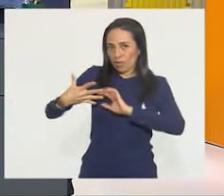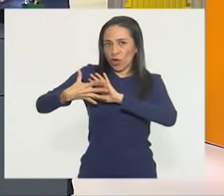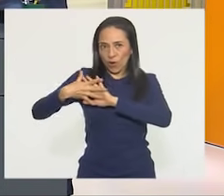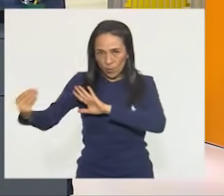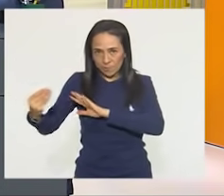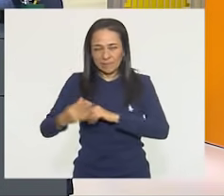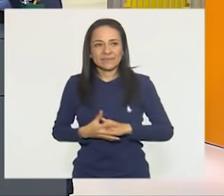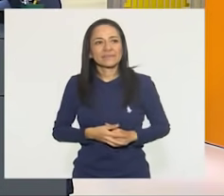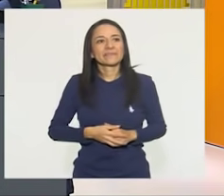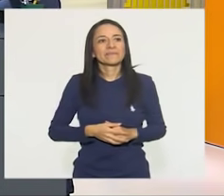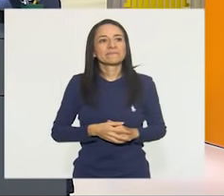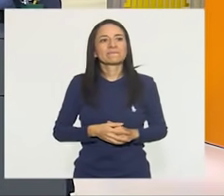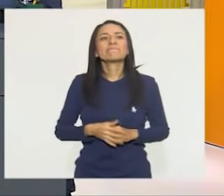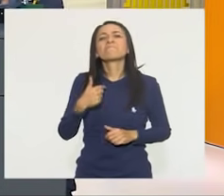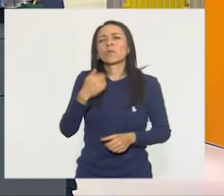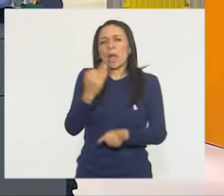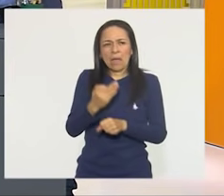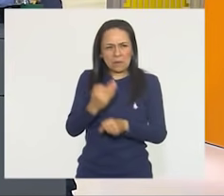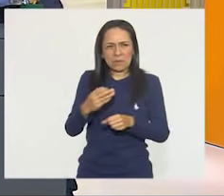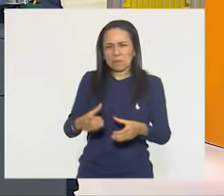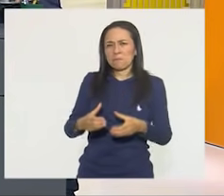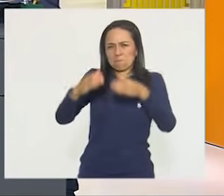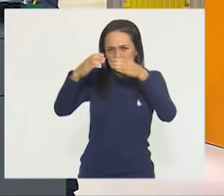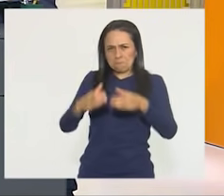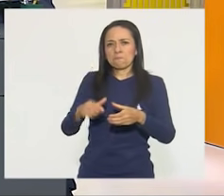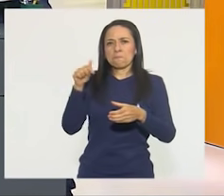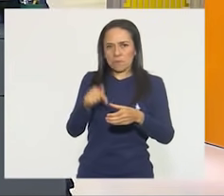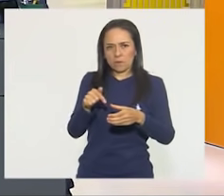por esta ocasión este bote. Y